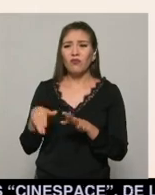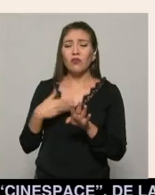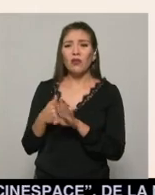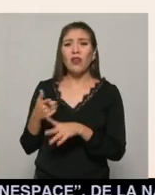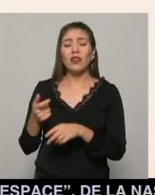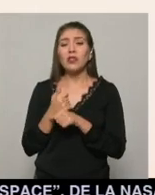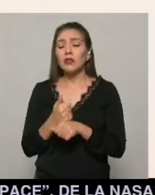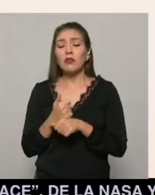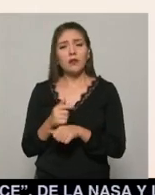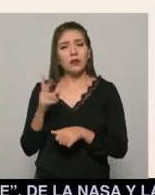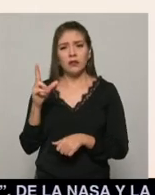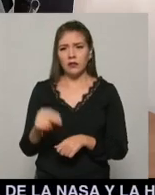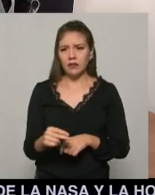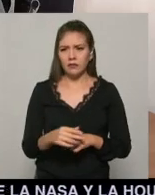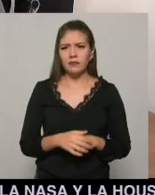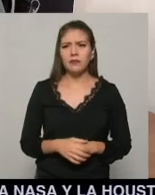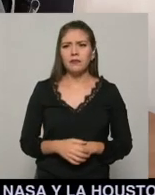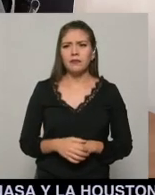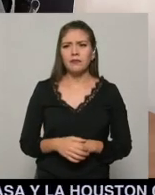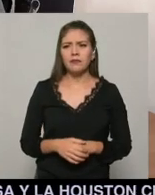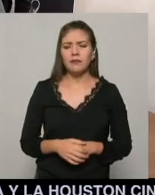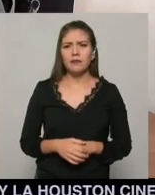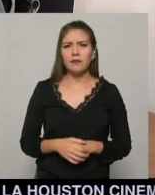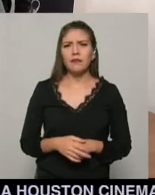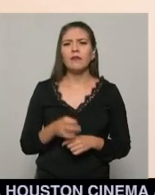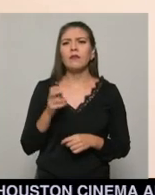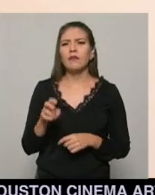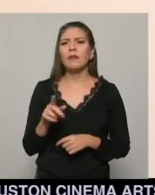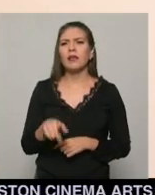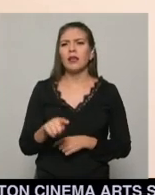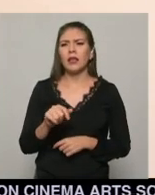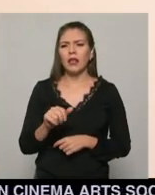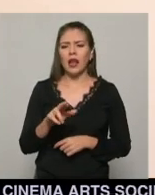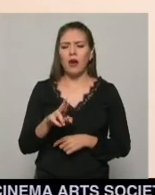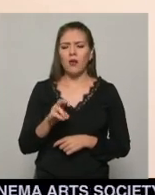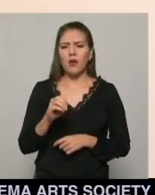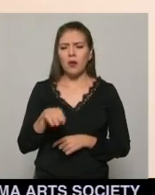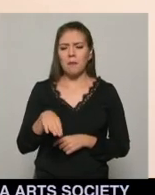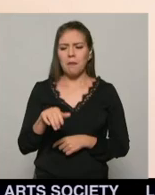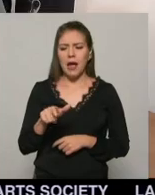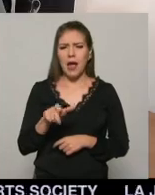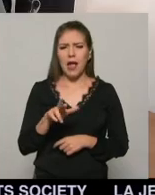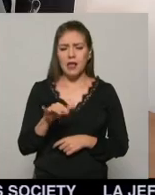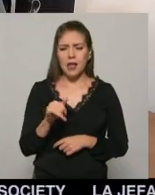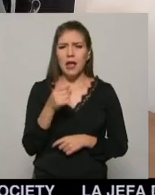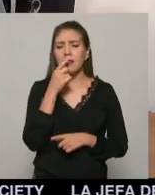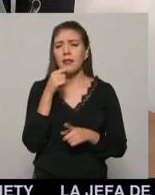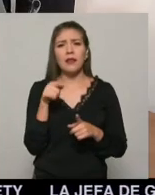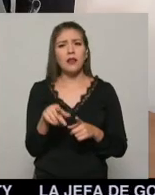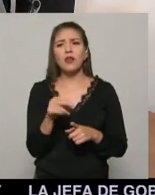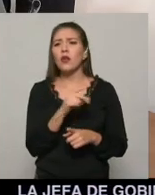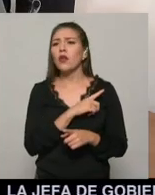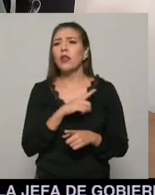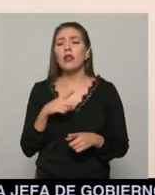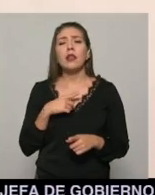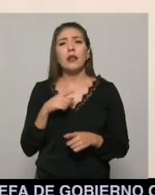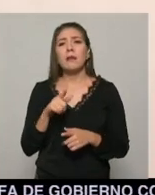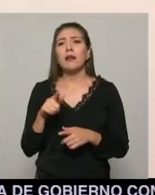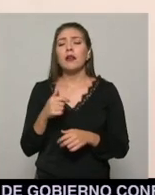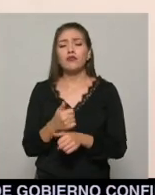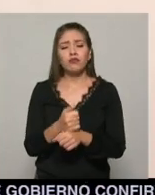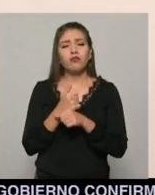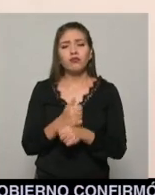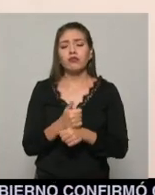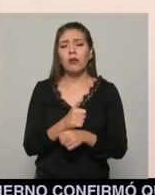pues entonces deja la laguna de la tauromaquia, porque la ley menciona que no se debe de prolongar el sufrimiento de un animal, cuando en